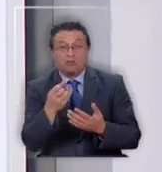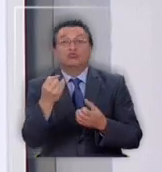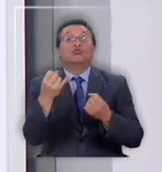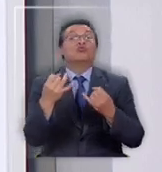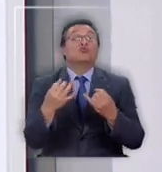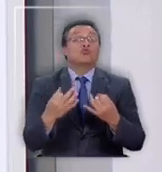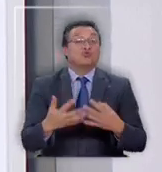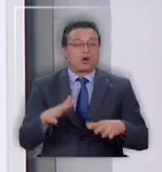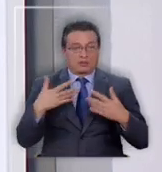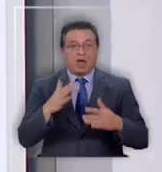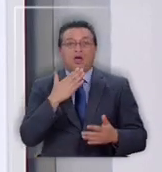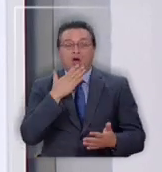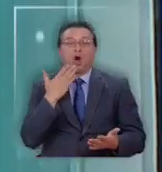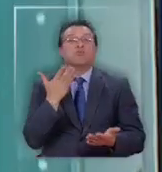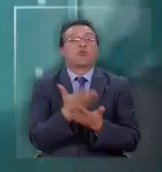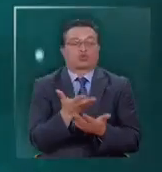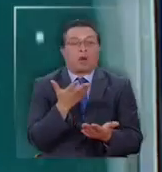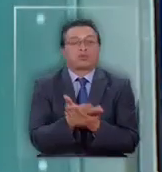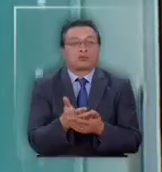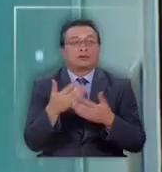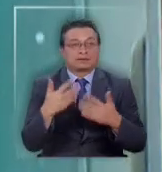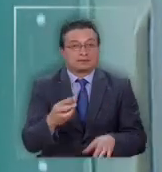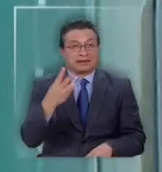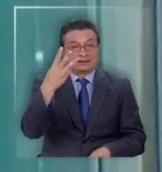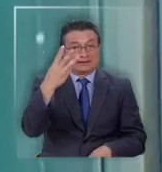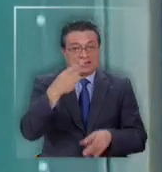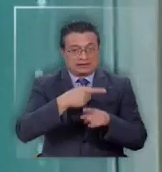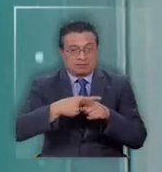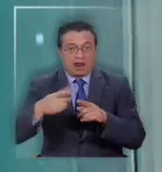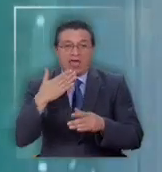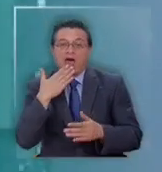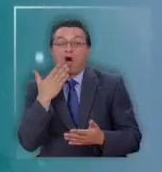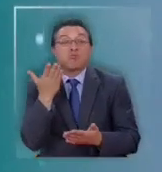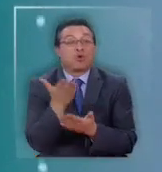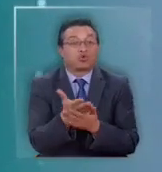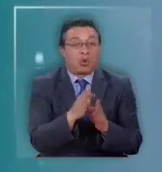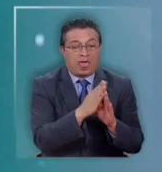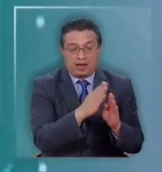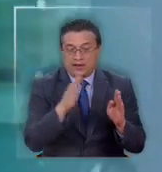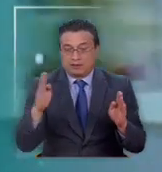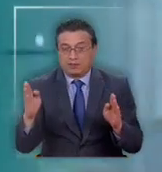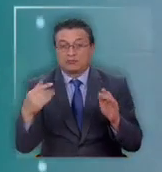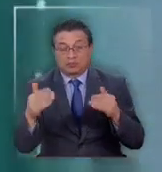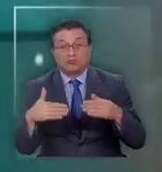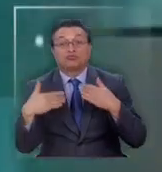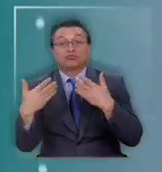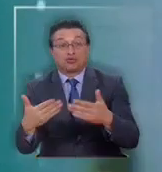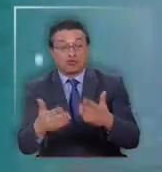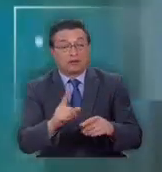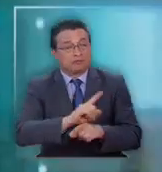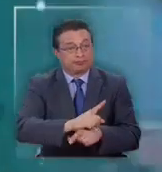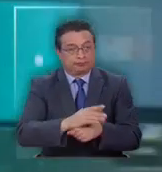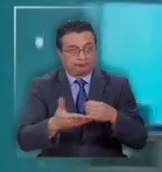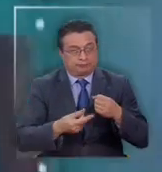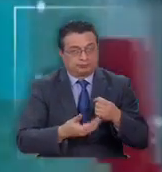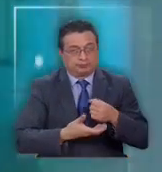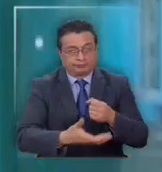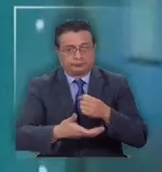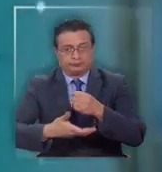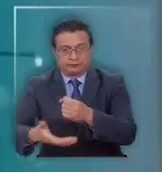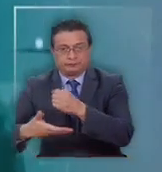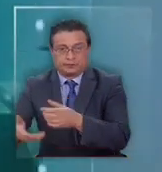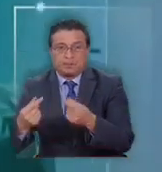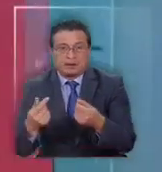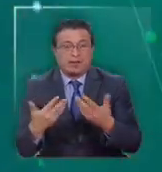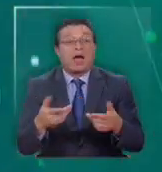que ya están postulando van a hacer 3 semanas de postulación esperamos hacer una adjudicación muy rápida y quiero